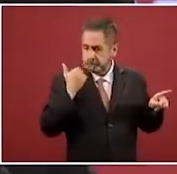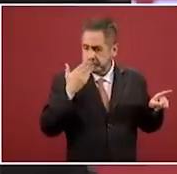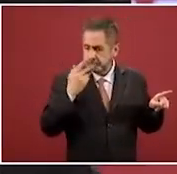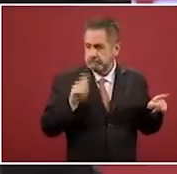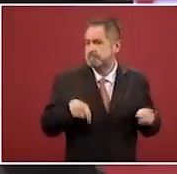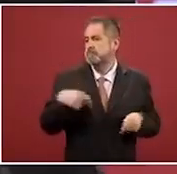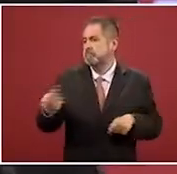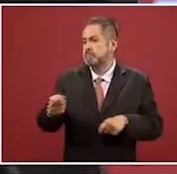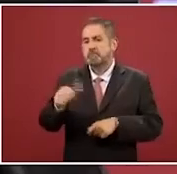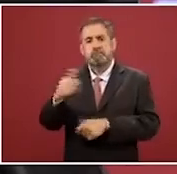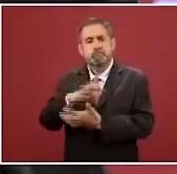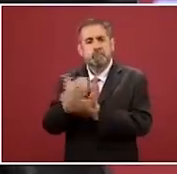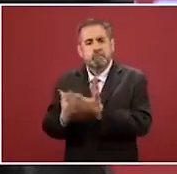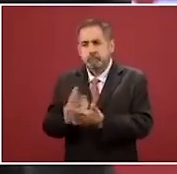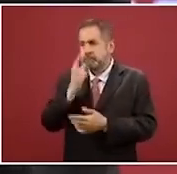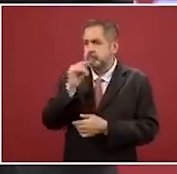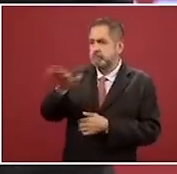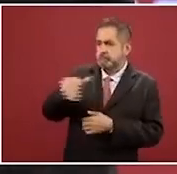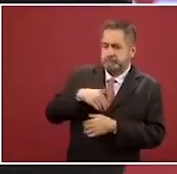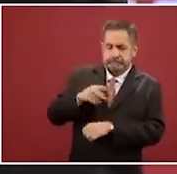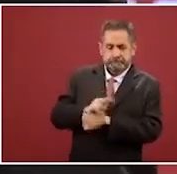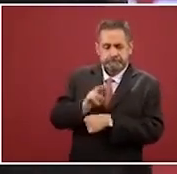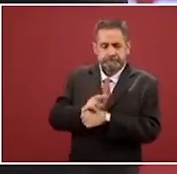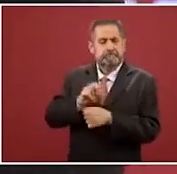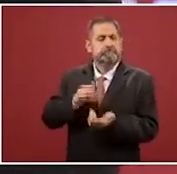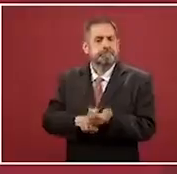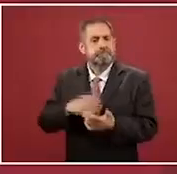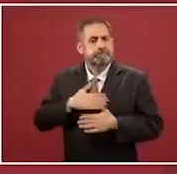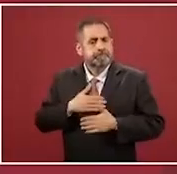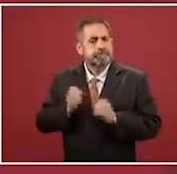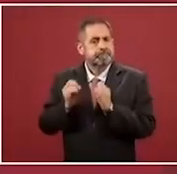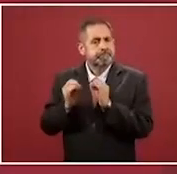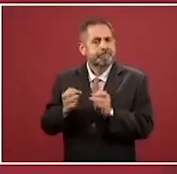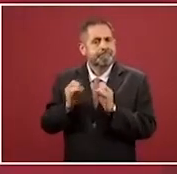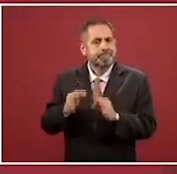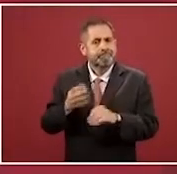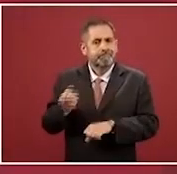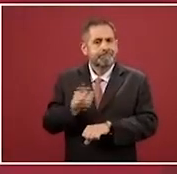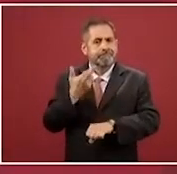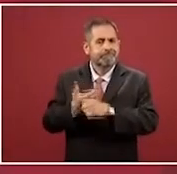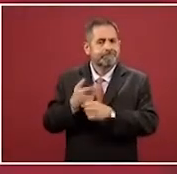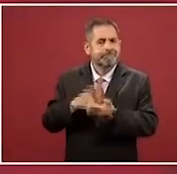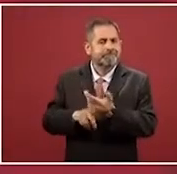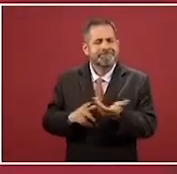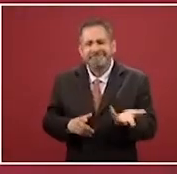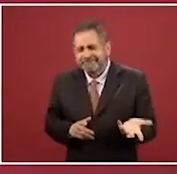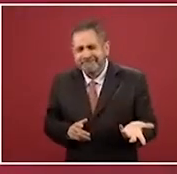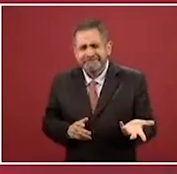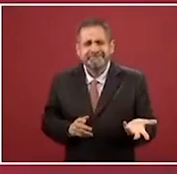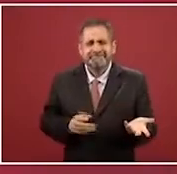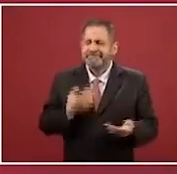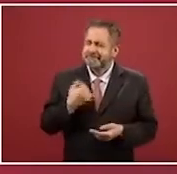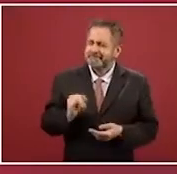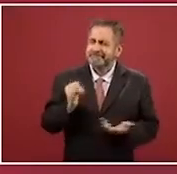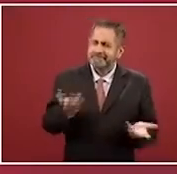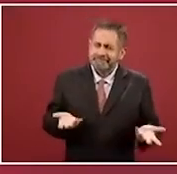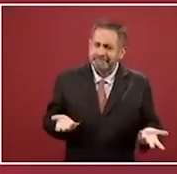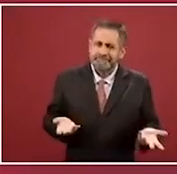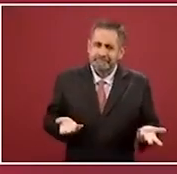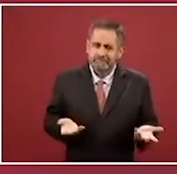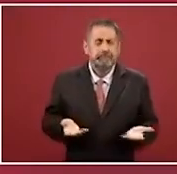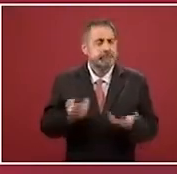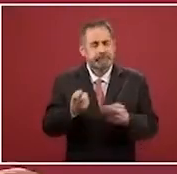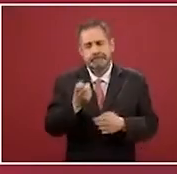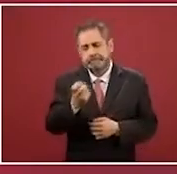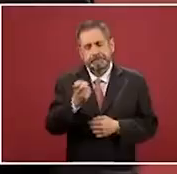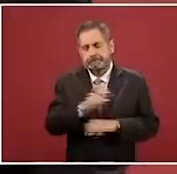policías para vigilar sus oficinas. Entonces, eso